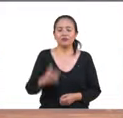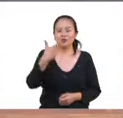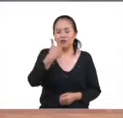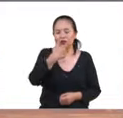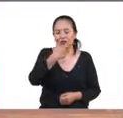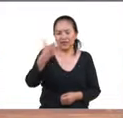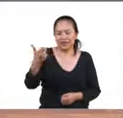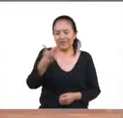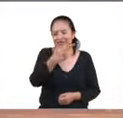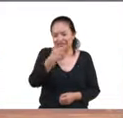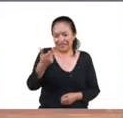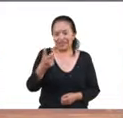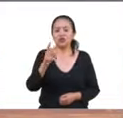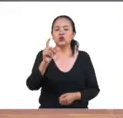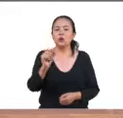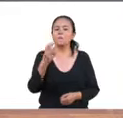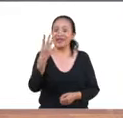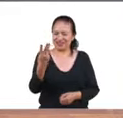722 registros tapados